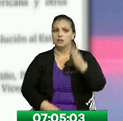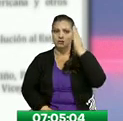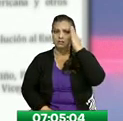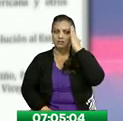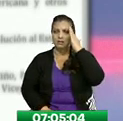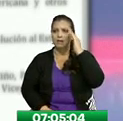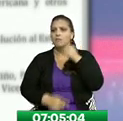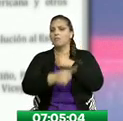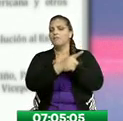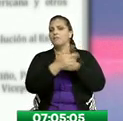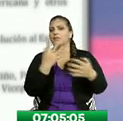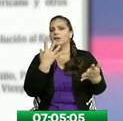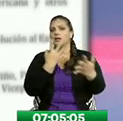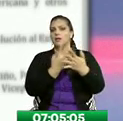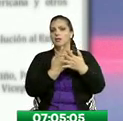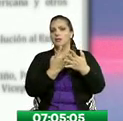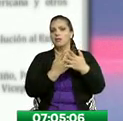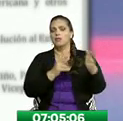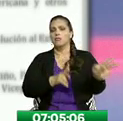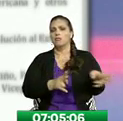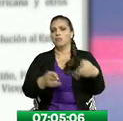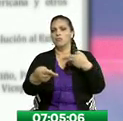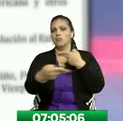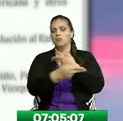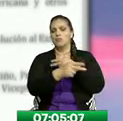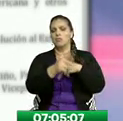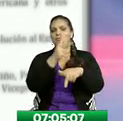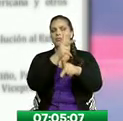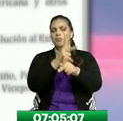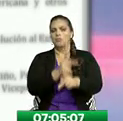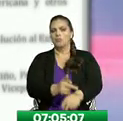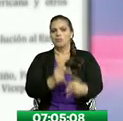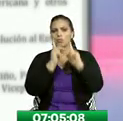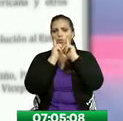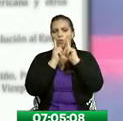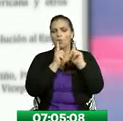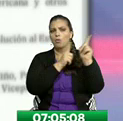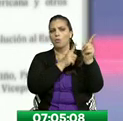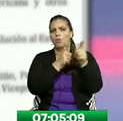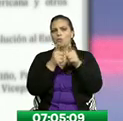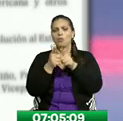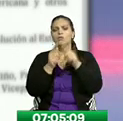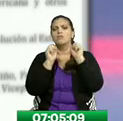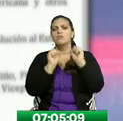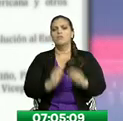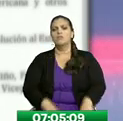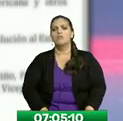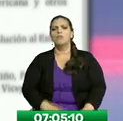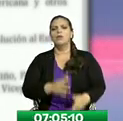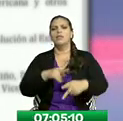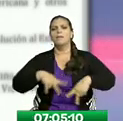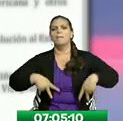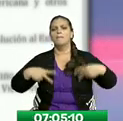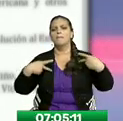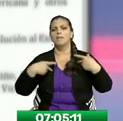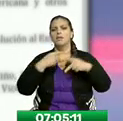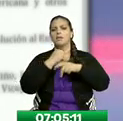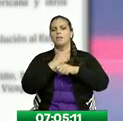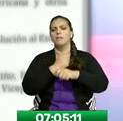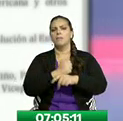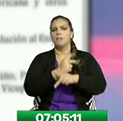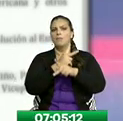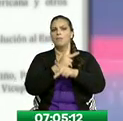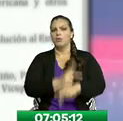implementando aquellas más apropiadas a las circunstancias personales y que permitan crear las condiciones que aseguren y respeten sus